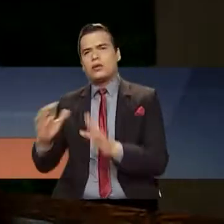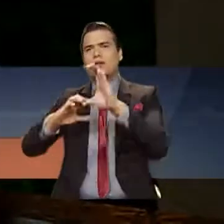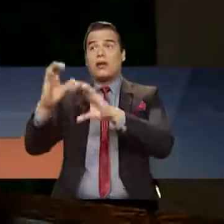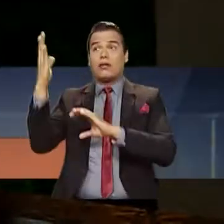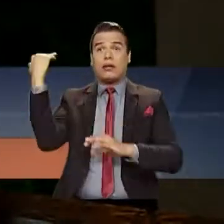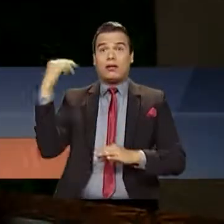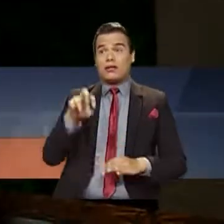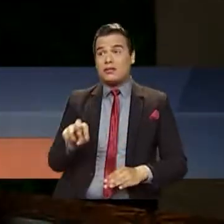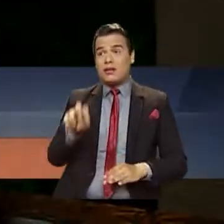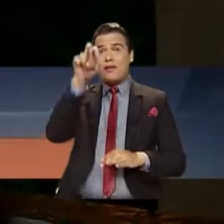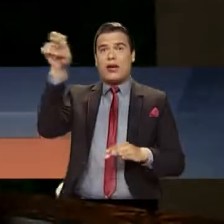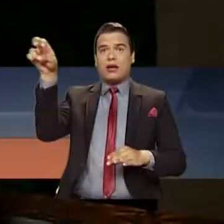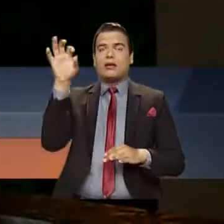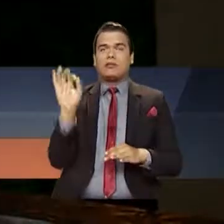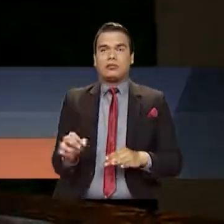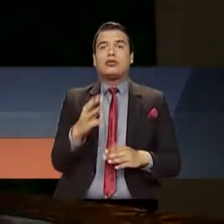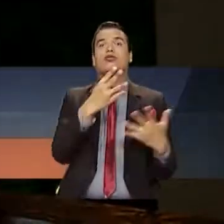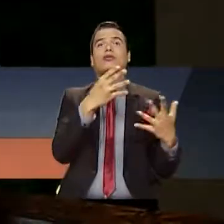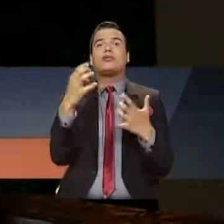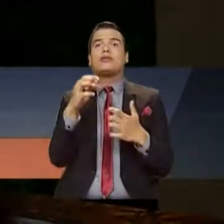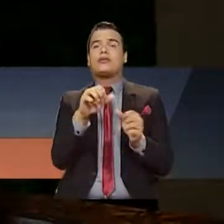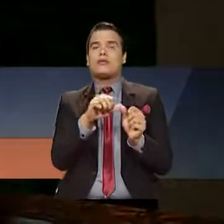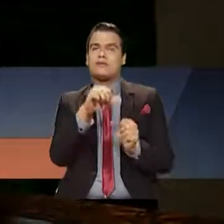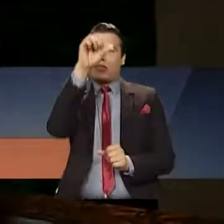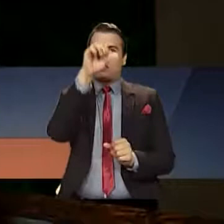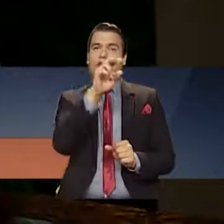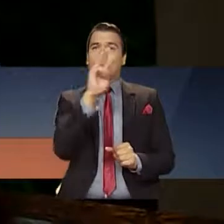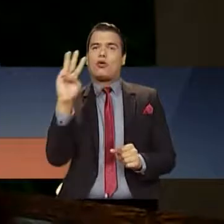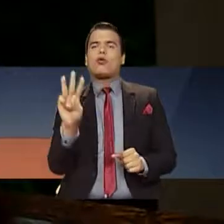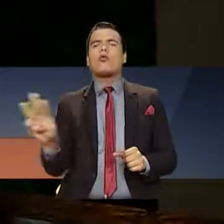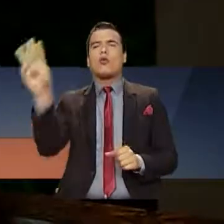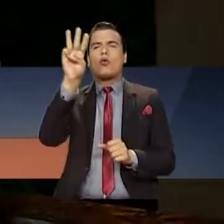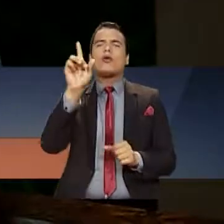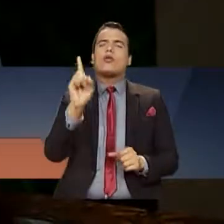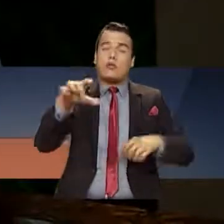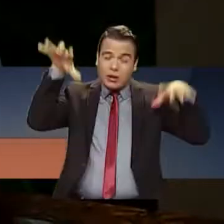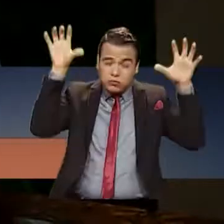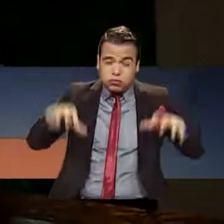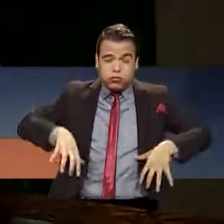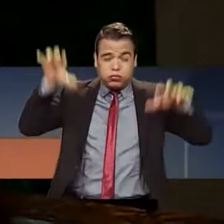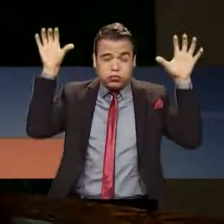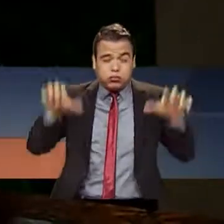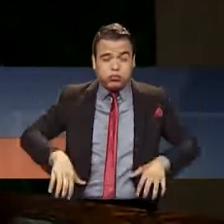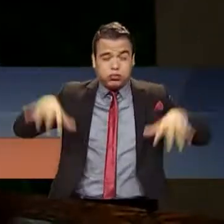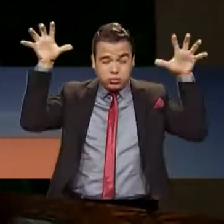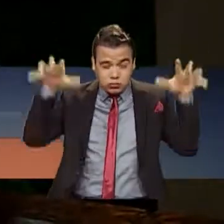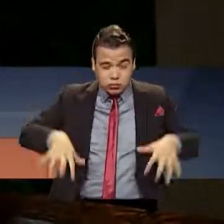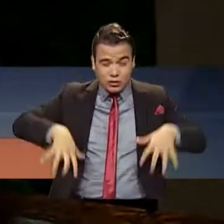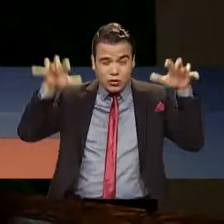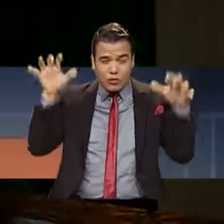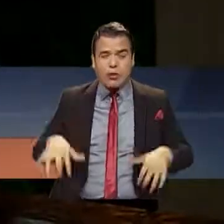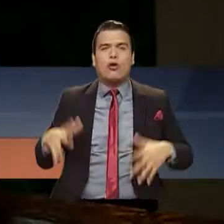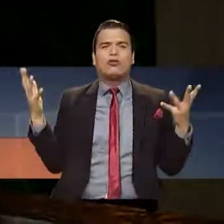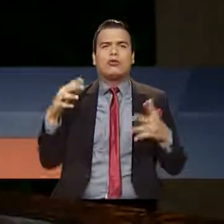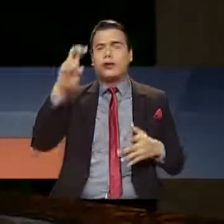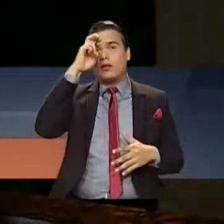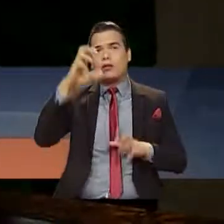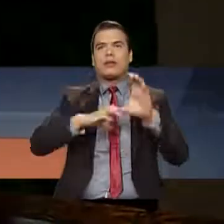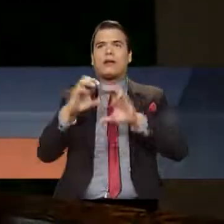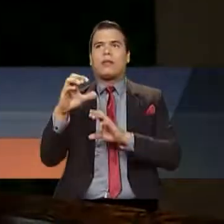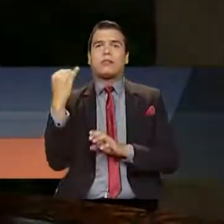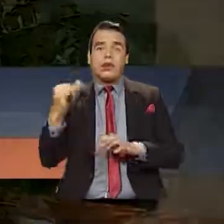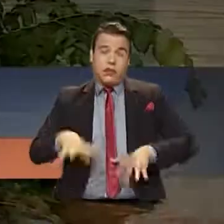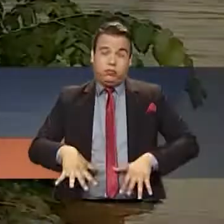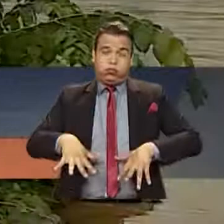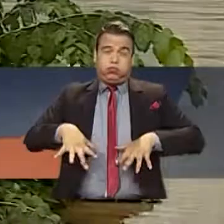los 900 metros cúbicos después de un fuerte aguacero que se registró en el norte del departamento del Cauca y que